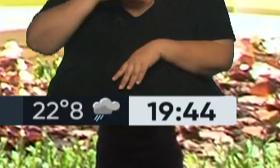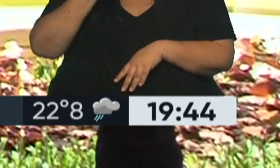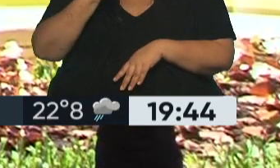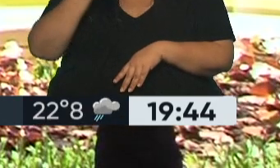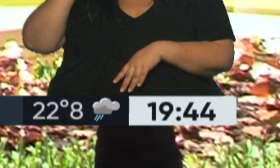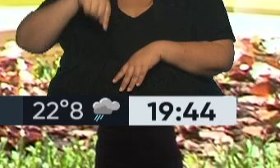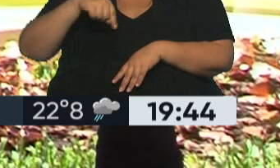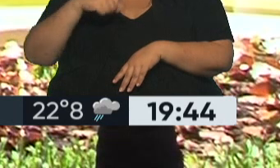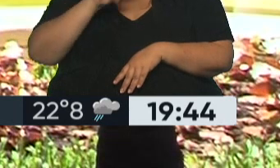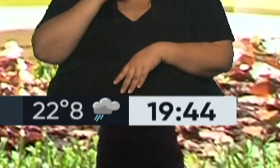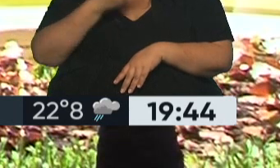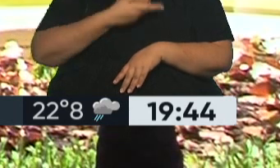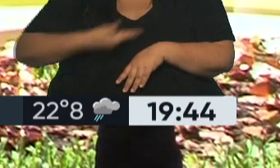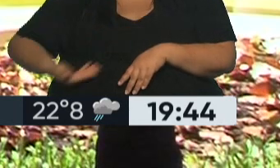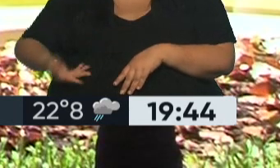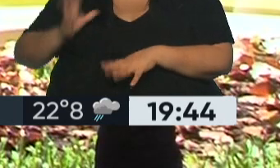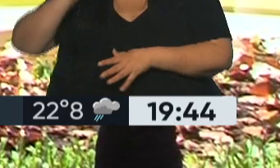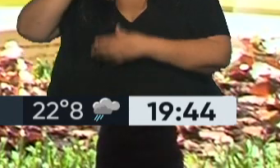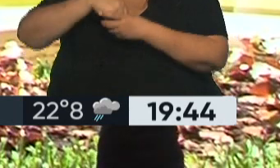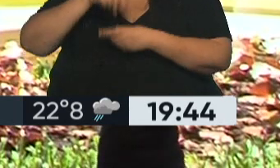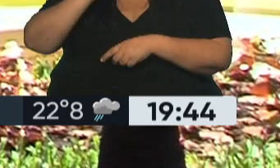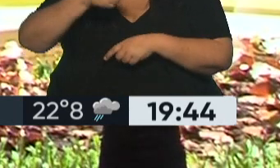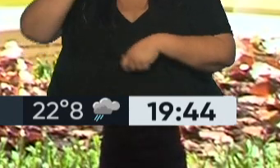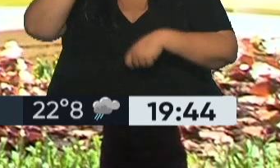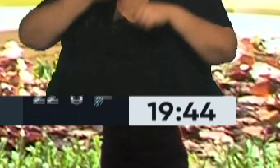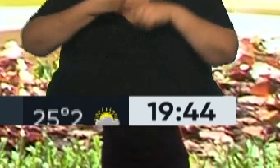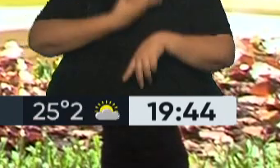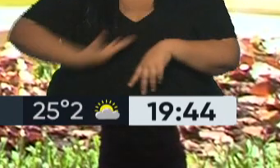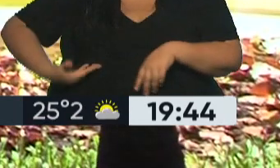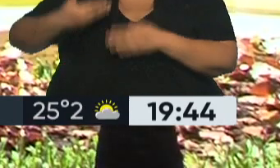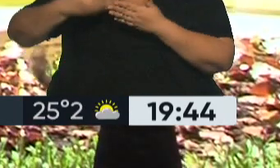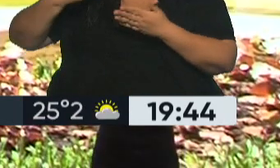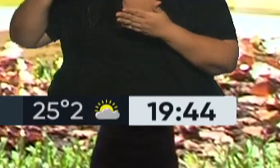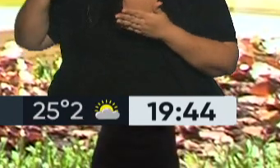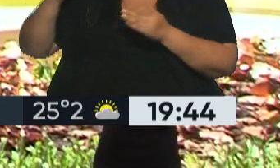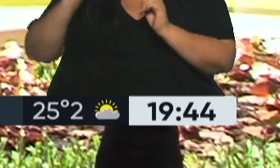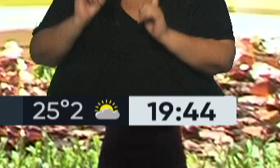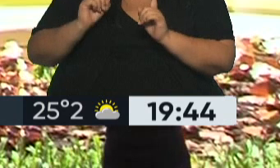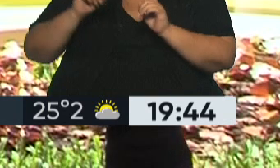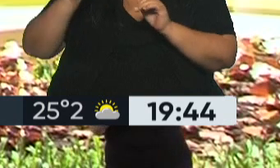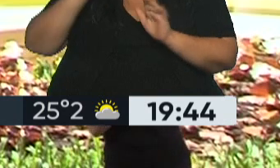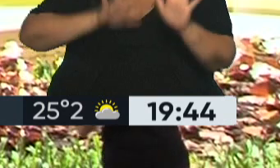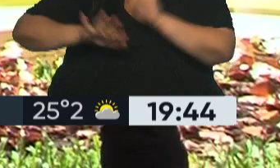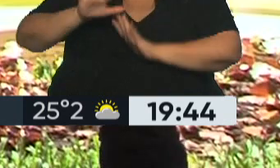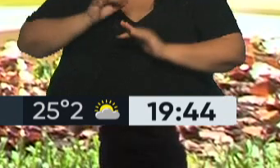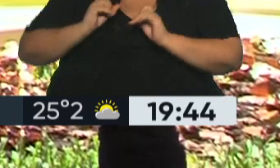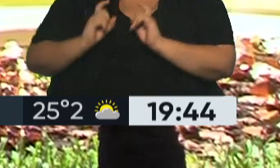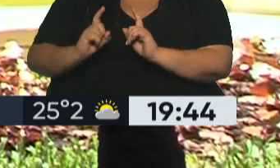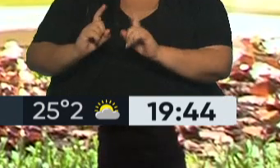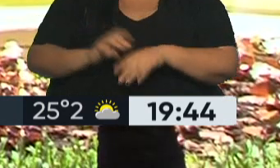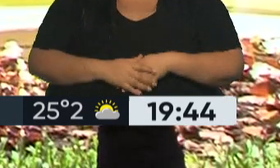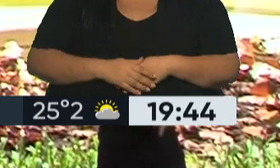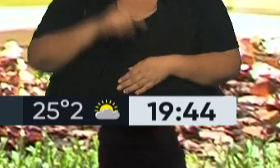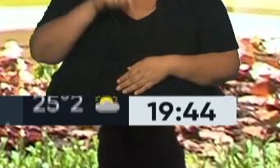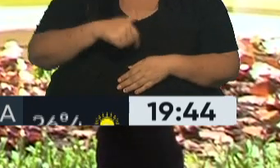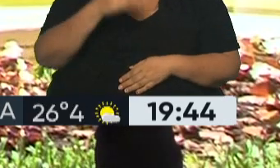ejercicio el vicepresidente y la de los exmandatarios Bajo la misma unidad administrativa y funcional recordemos que durante